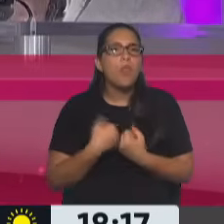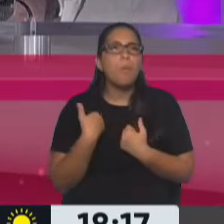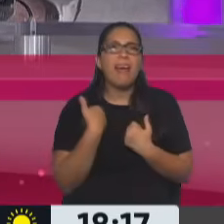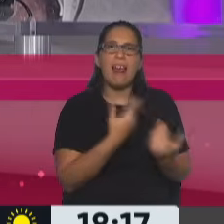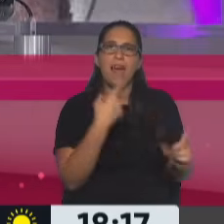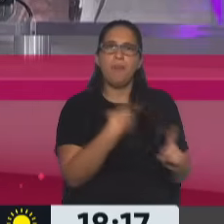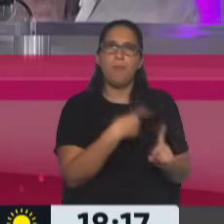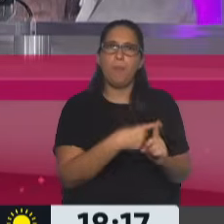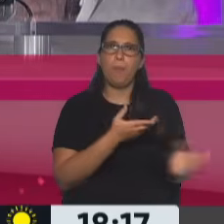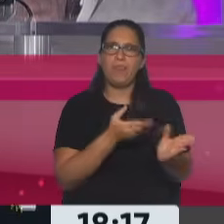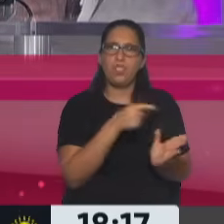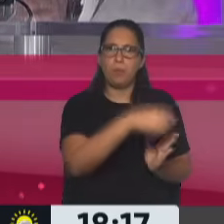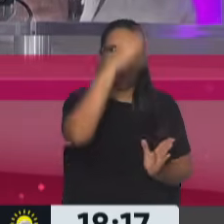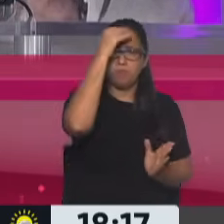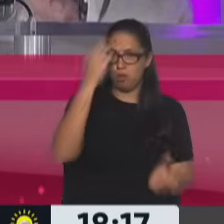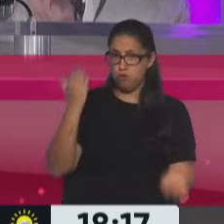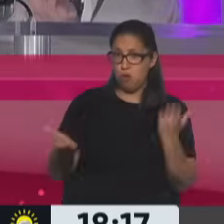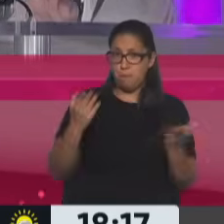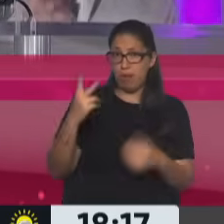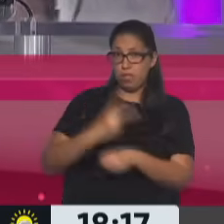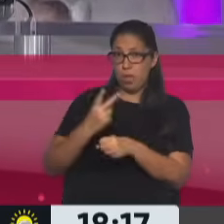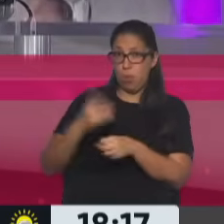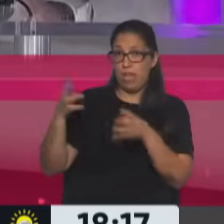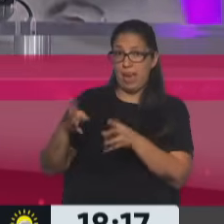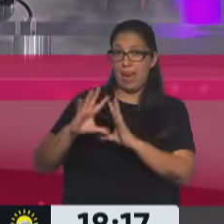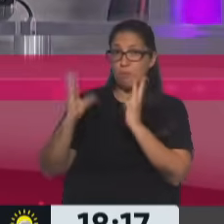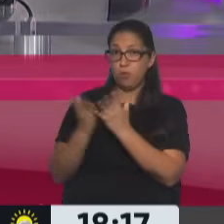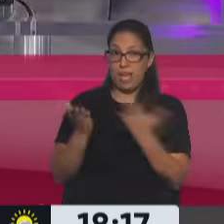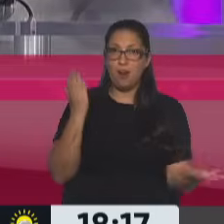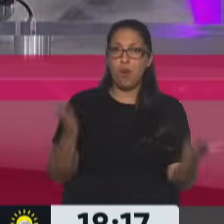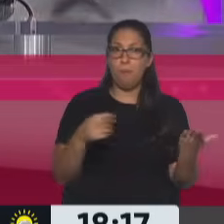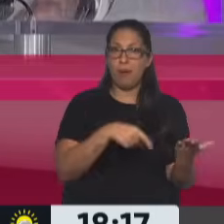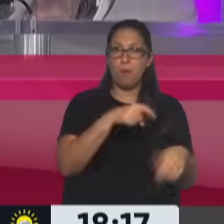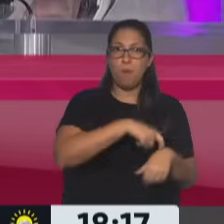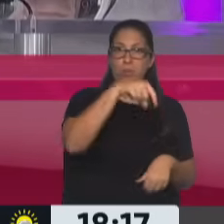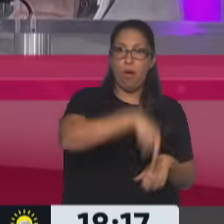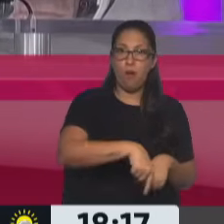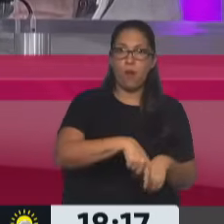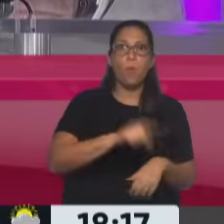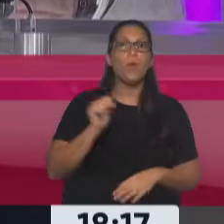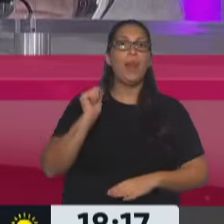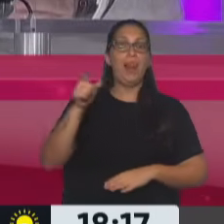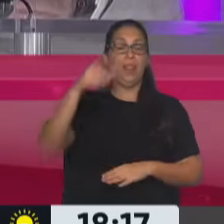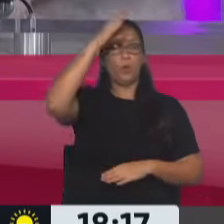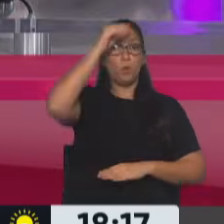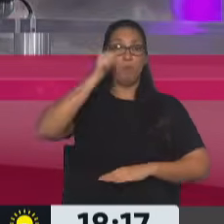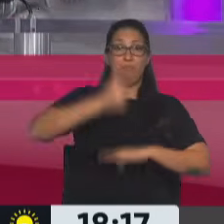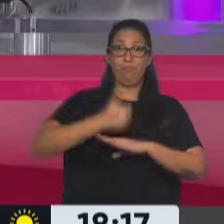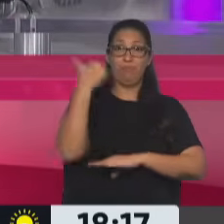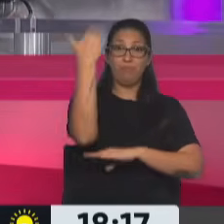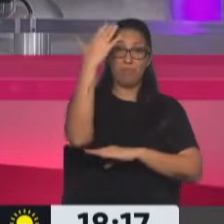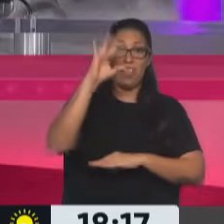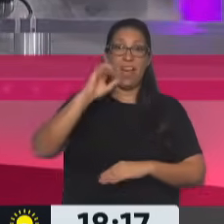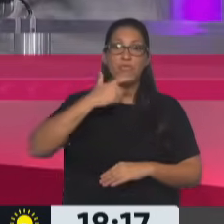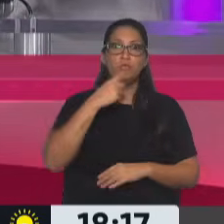Trump, digamos, ¿no? Tras un paralelo con la Segunda Guerra Mundial, estuvo astuto, digamos, cuando él presenta en Davos, cuando Dinamarca le